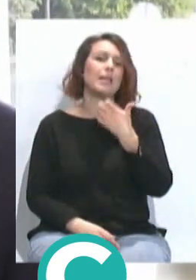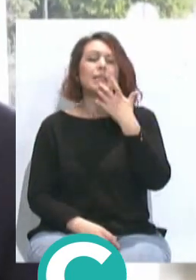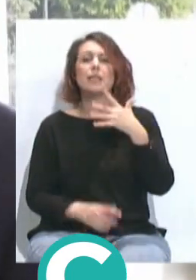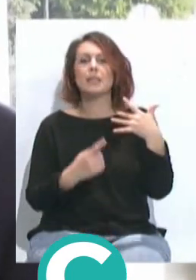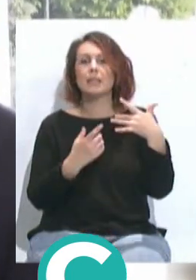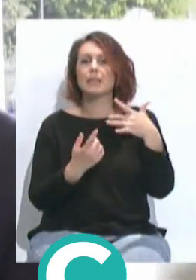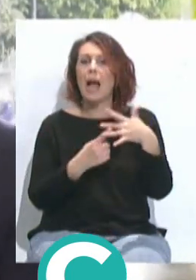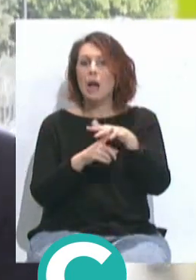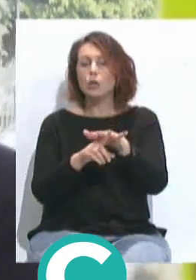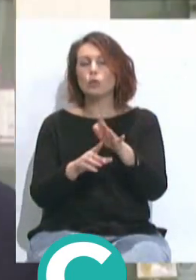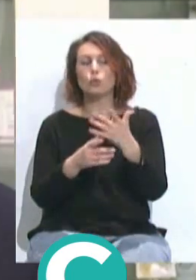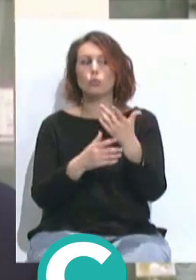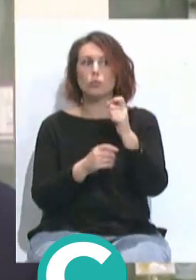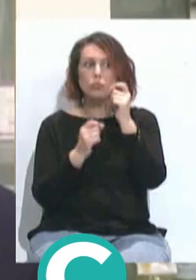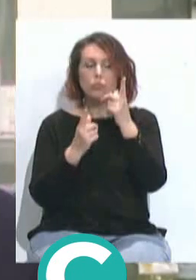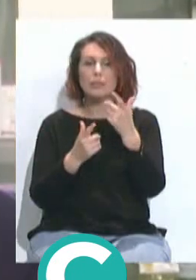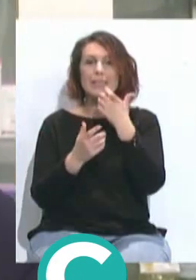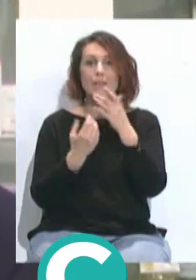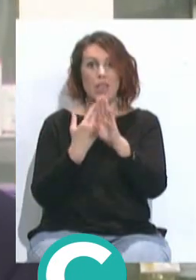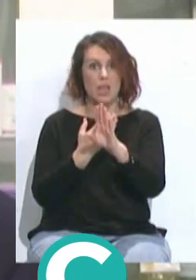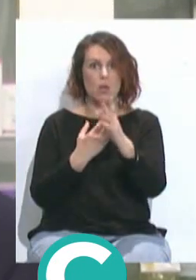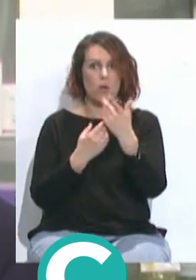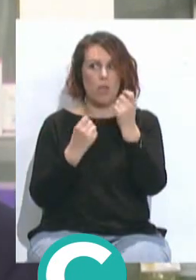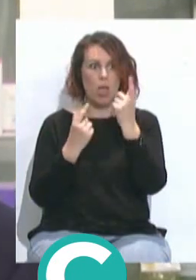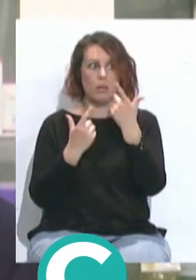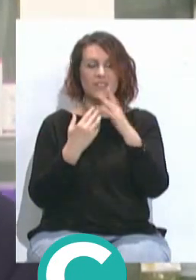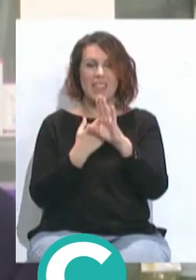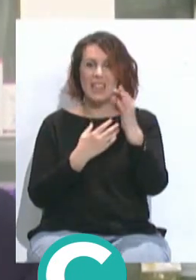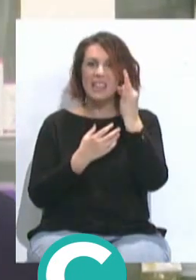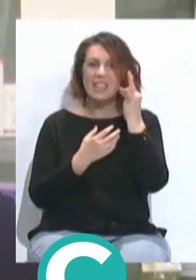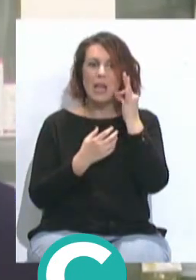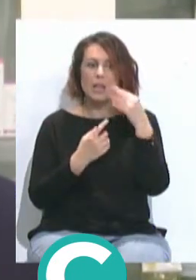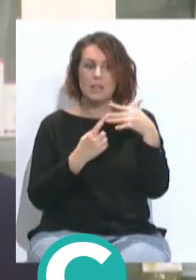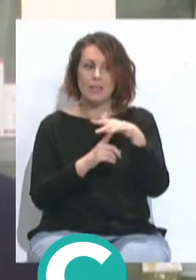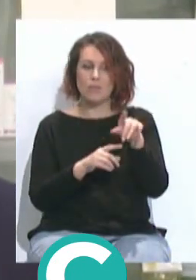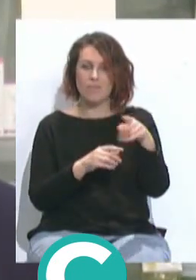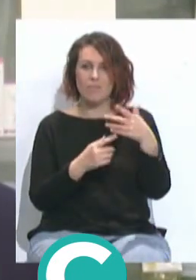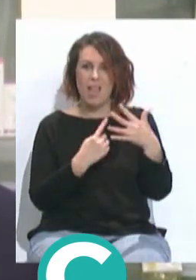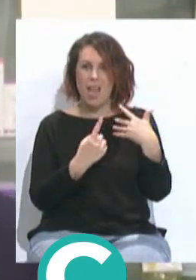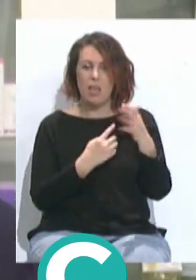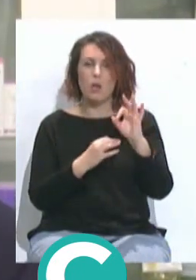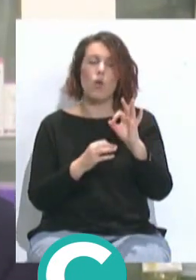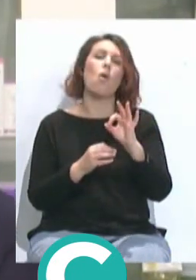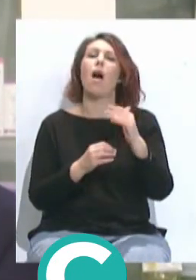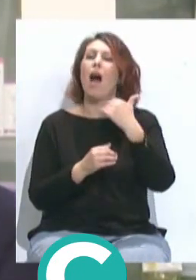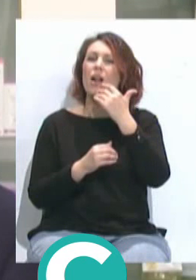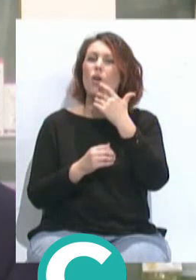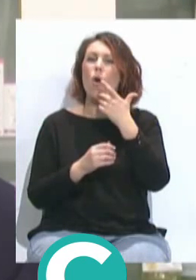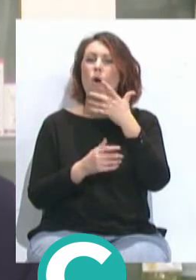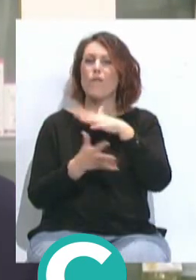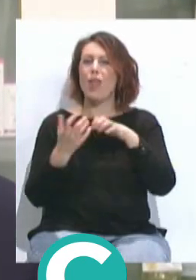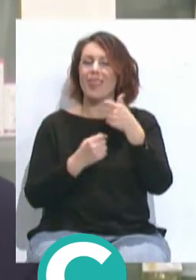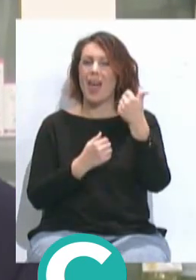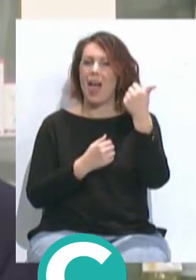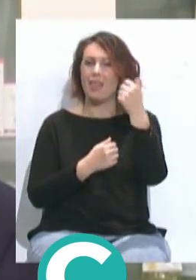caso que se conozca. Si un vecino sabe conoce que su vecina está siendo en este caso maltratada o está siendo víctima de una denuncia de